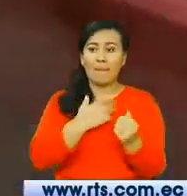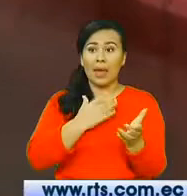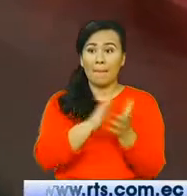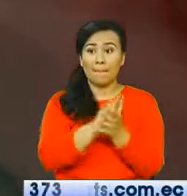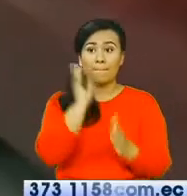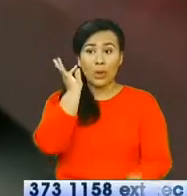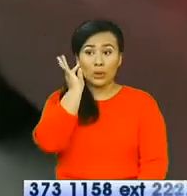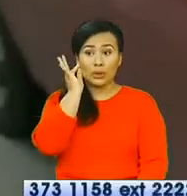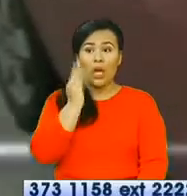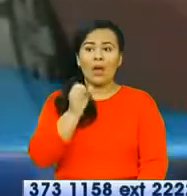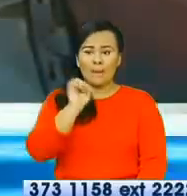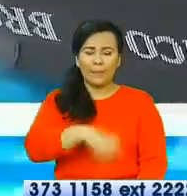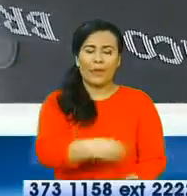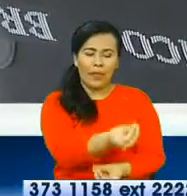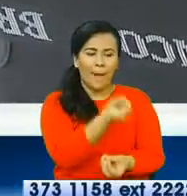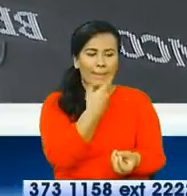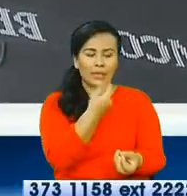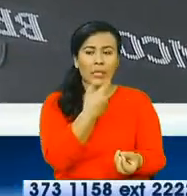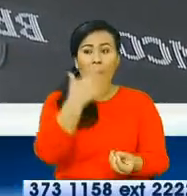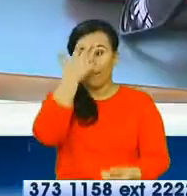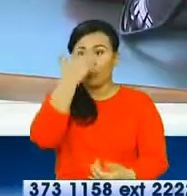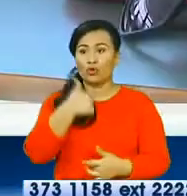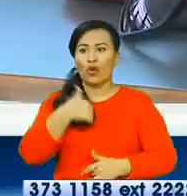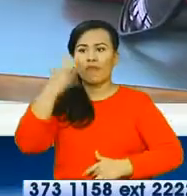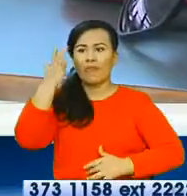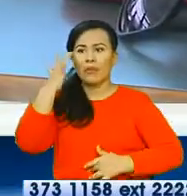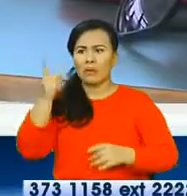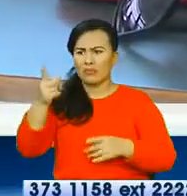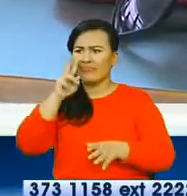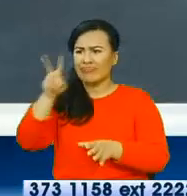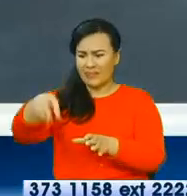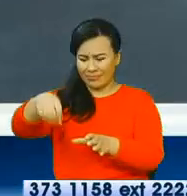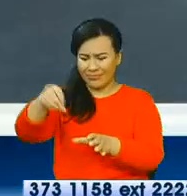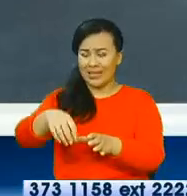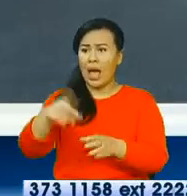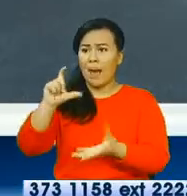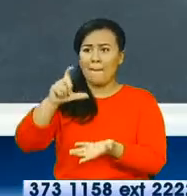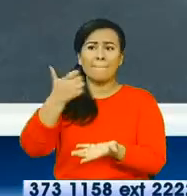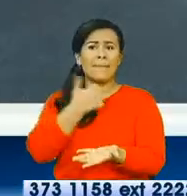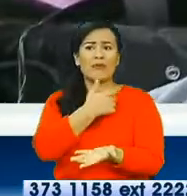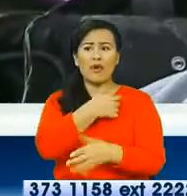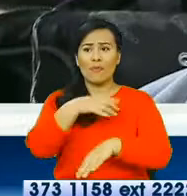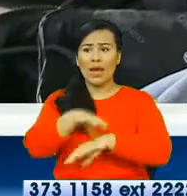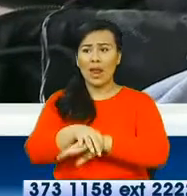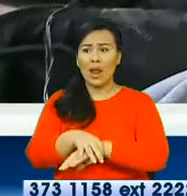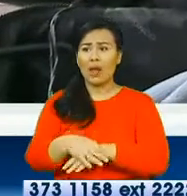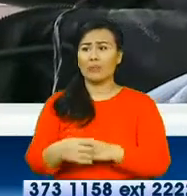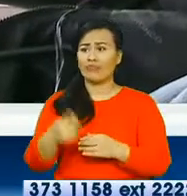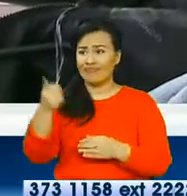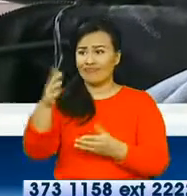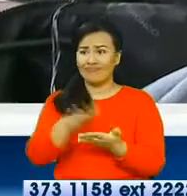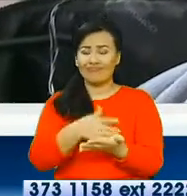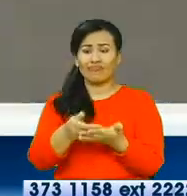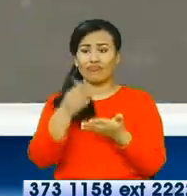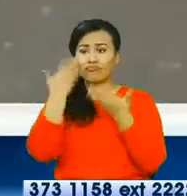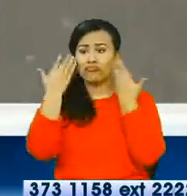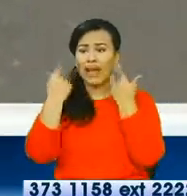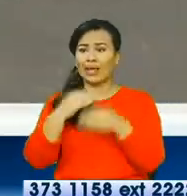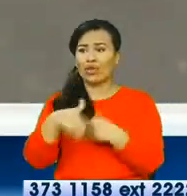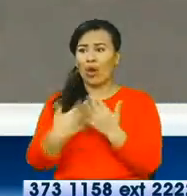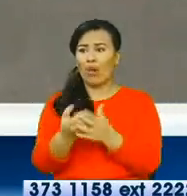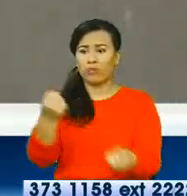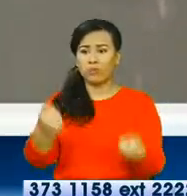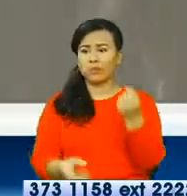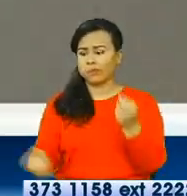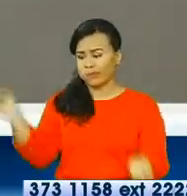rojo cargaban plasmas, laptops, maletas de ropa, joyas, perfumes, cosméticos, relojes y con el carro lleno se fueron. Los